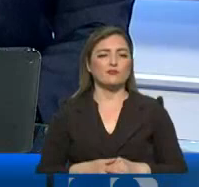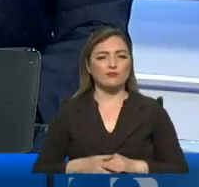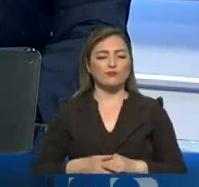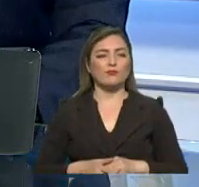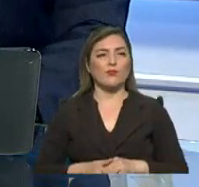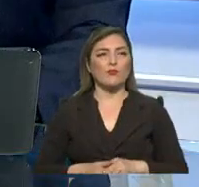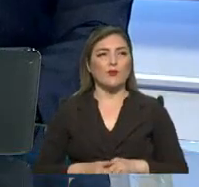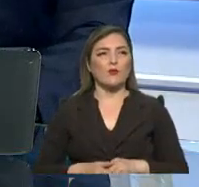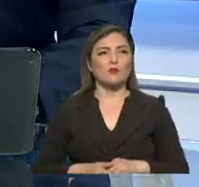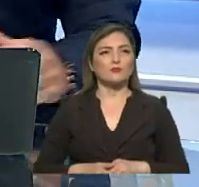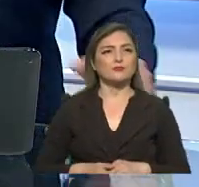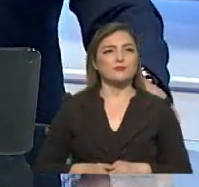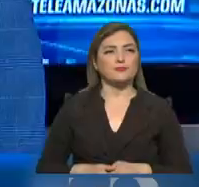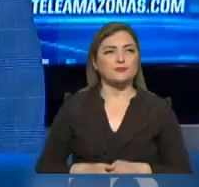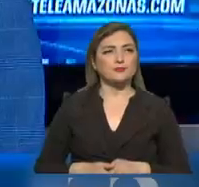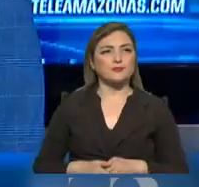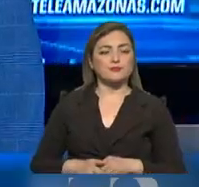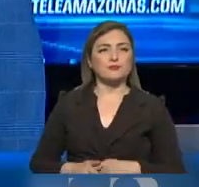devoluciones.